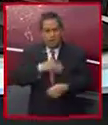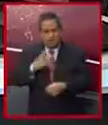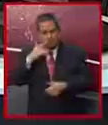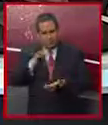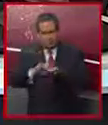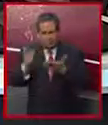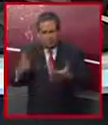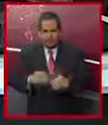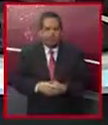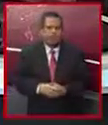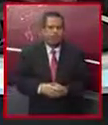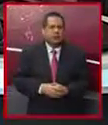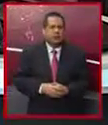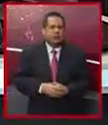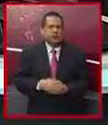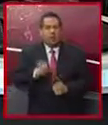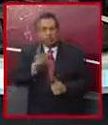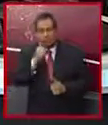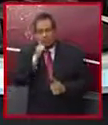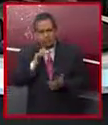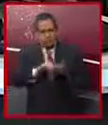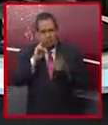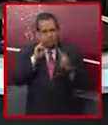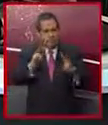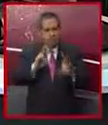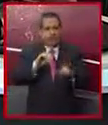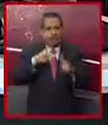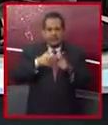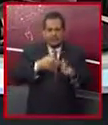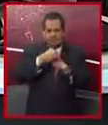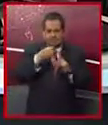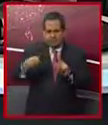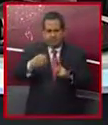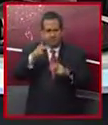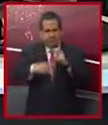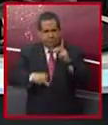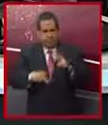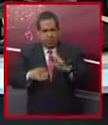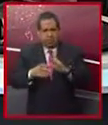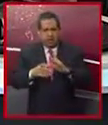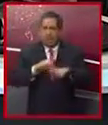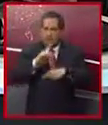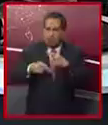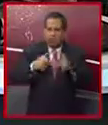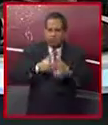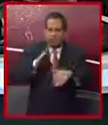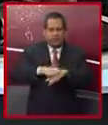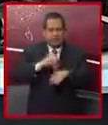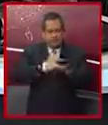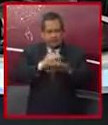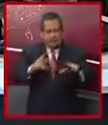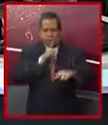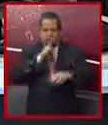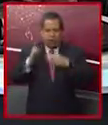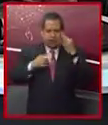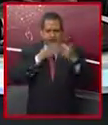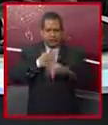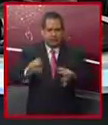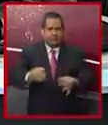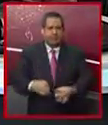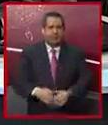siempre, muchas gracias, muy buenas noches. Y bueno, como siempre, gracias a usted. Vamos a continuar este espacio informativo, una pausa. Regresamos con más Noticias del Congreso.